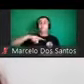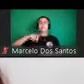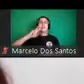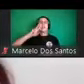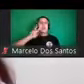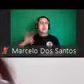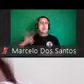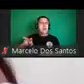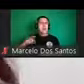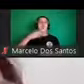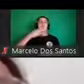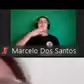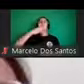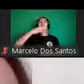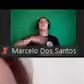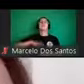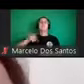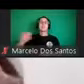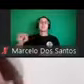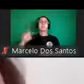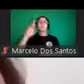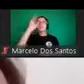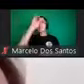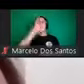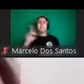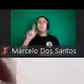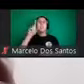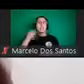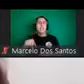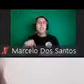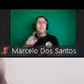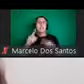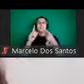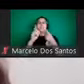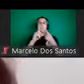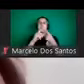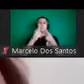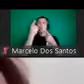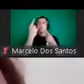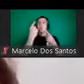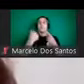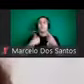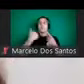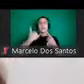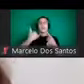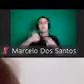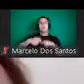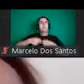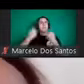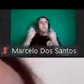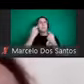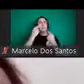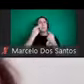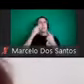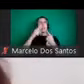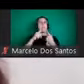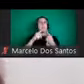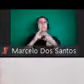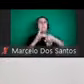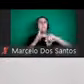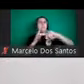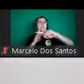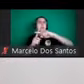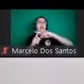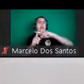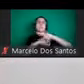discapacidad tiene que ver con limitaciones de esa persona, ese compañero o compañera, pero se suma a eso las condiciones